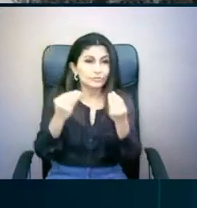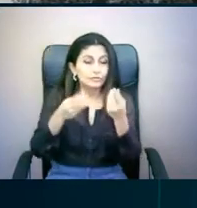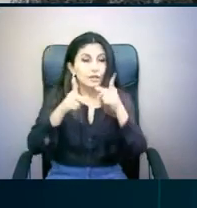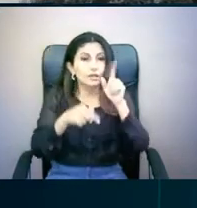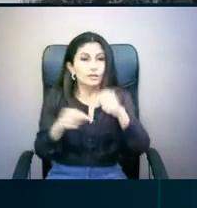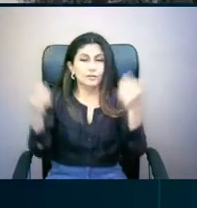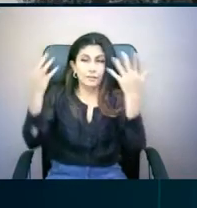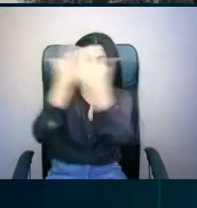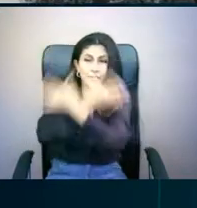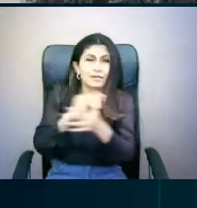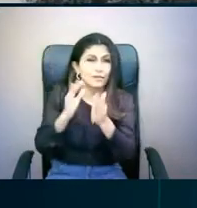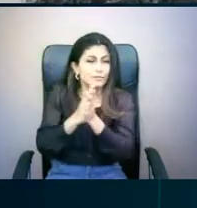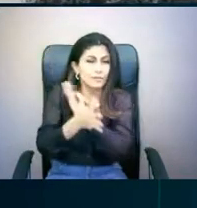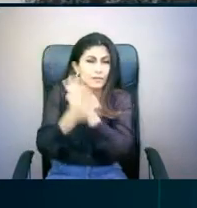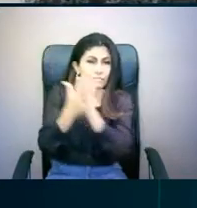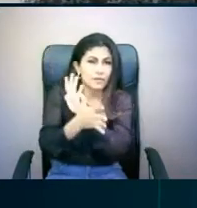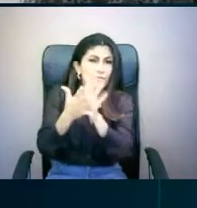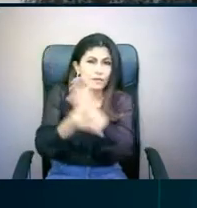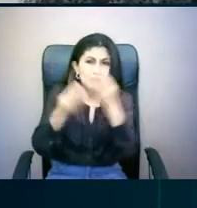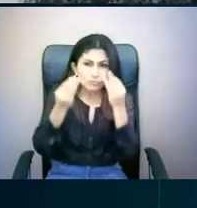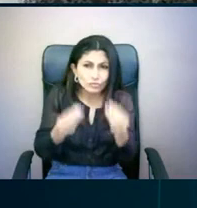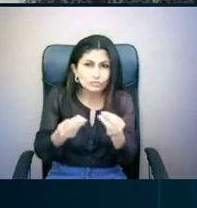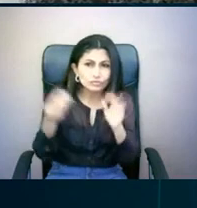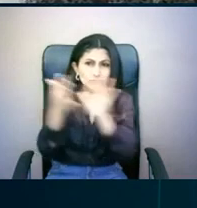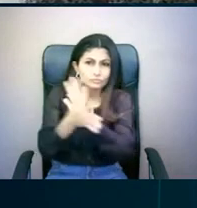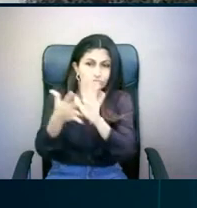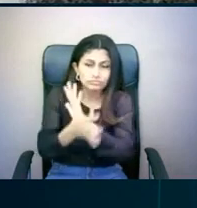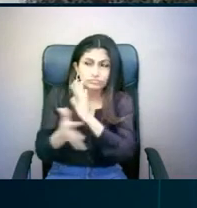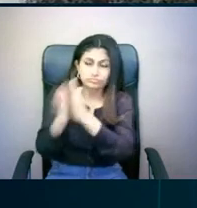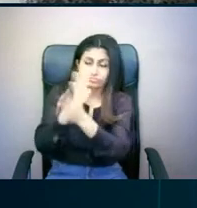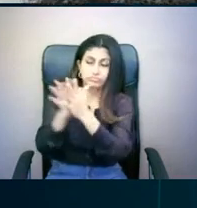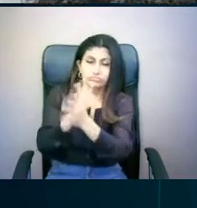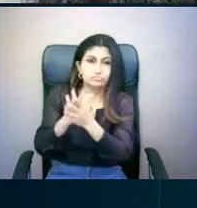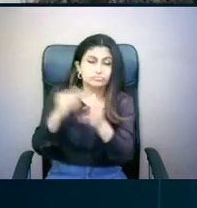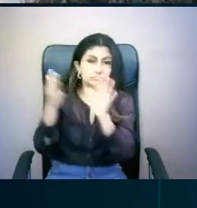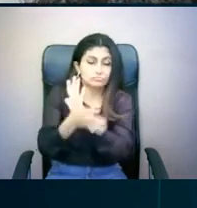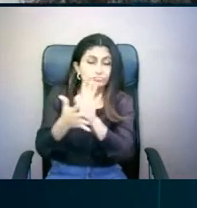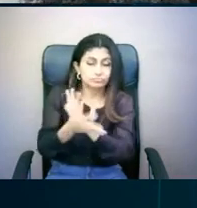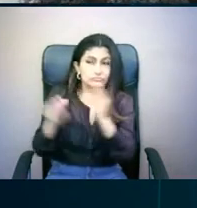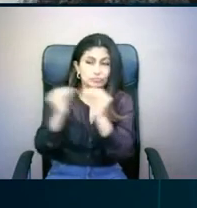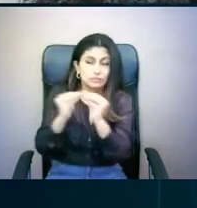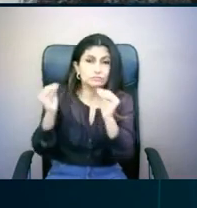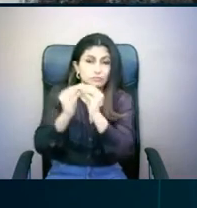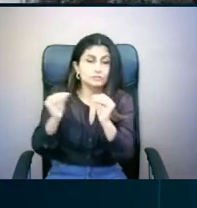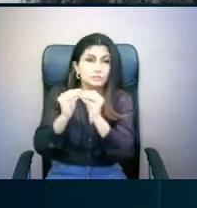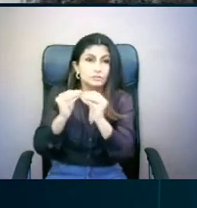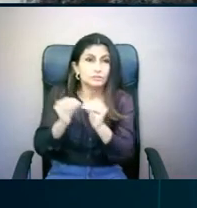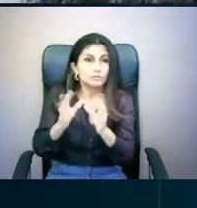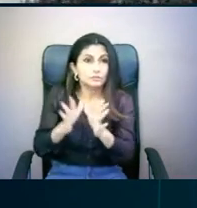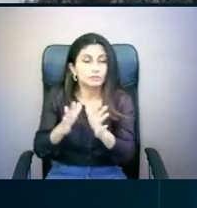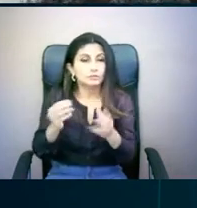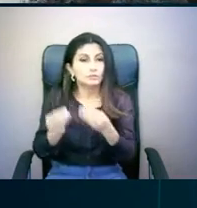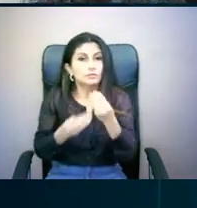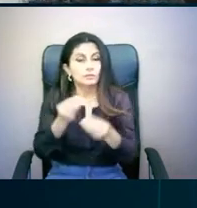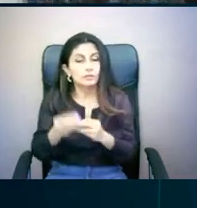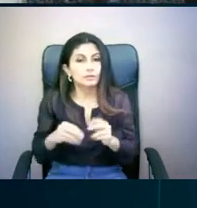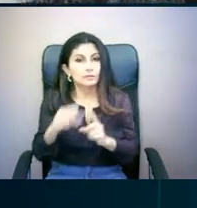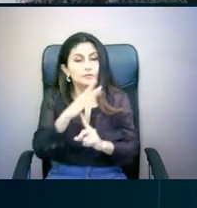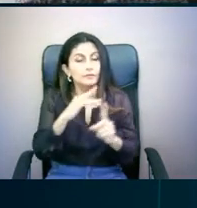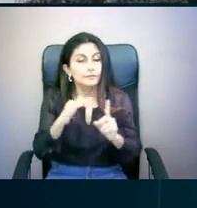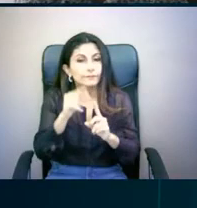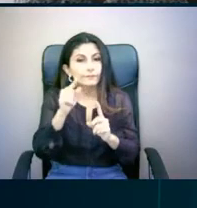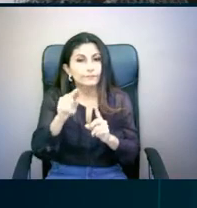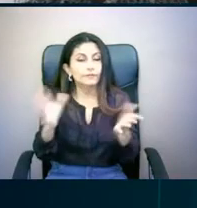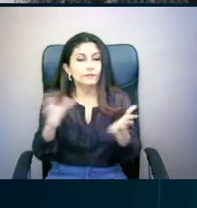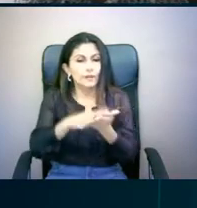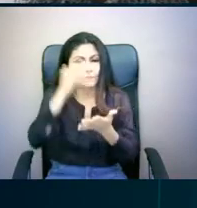términos de lo que es la generación de datos y la generación de información. Lo hacía, digamos, en el marco de las lecciones aprendidas, de cuántas lecciones